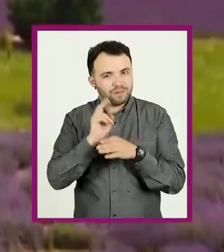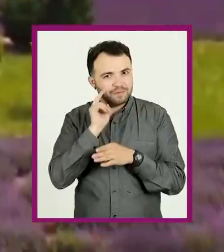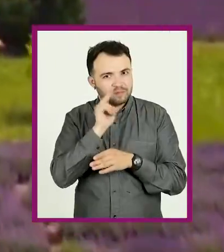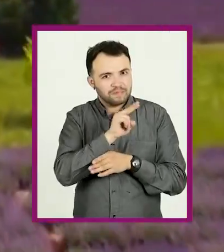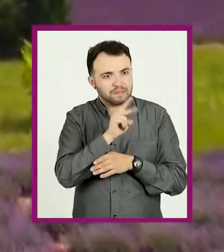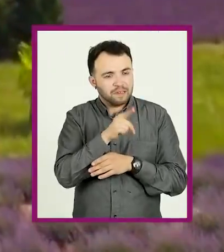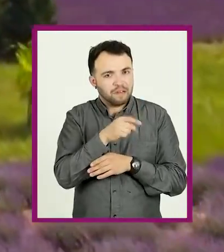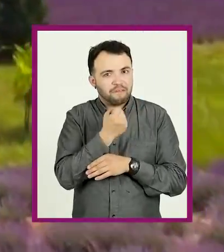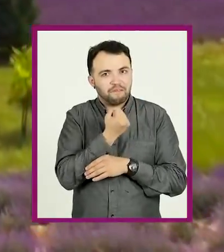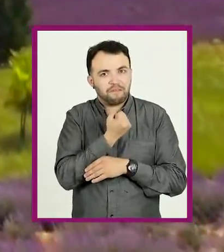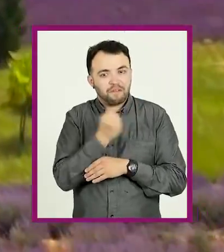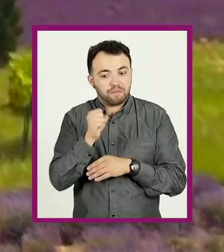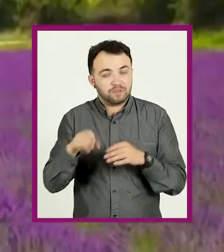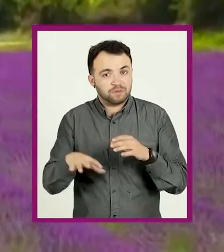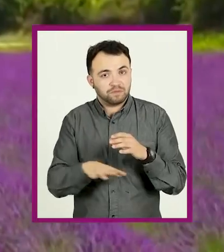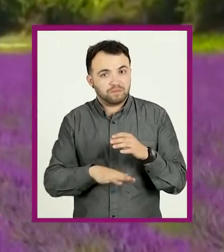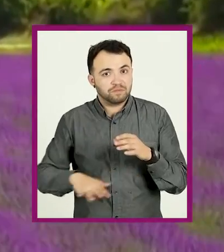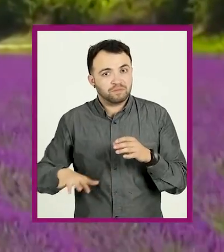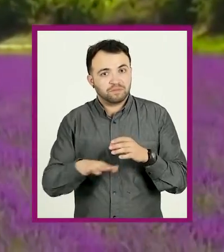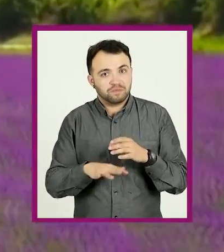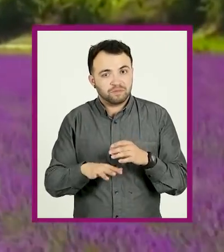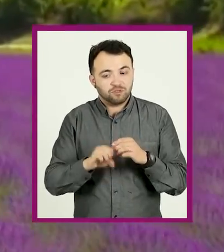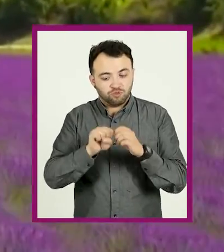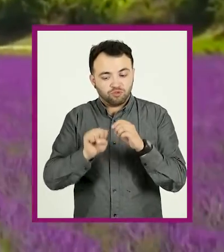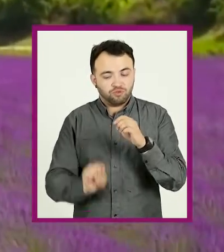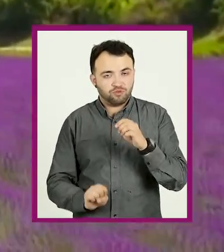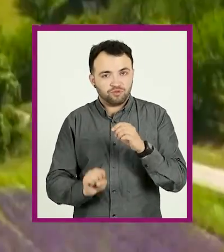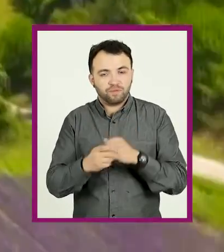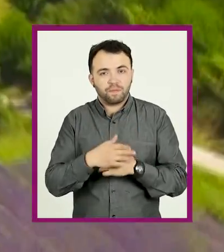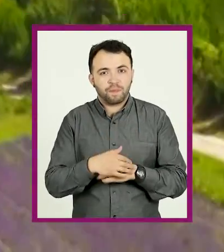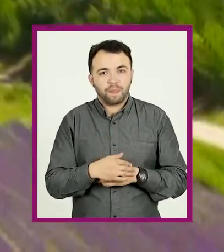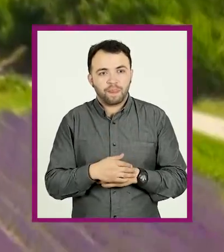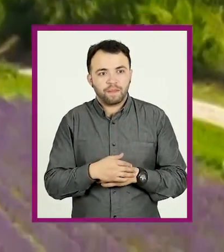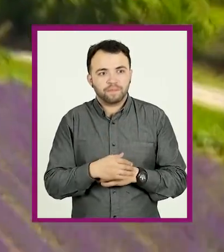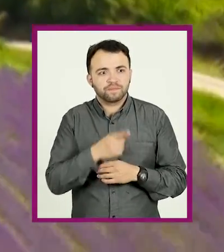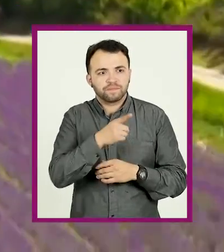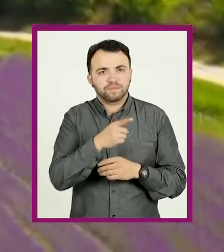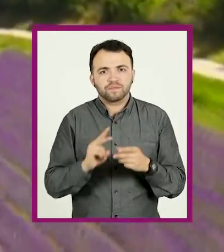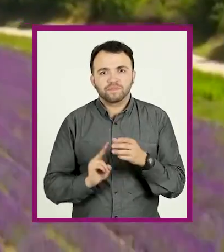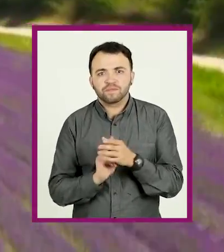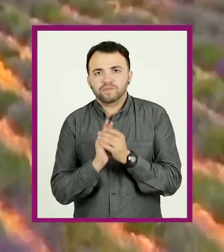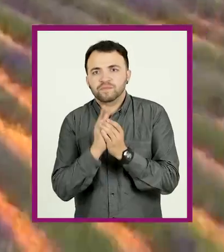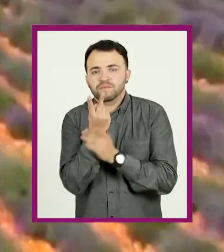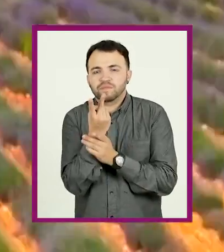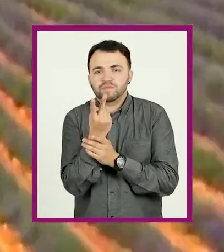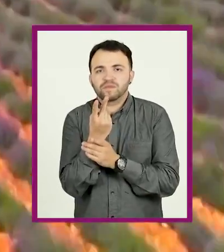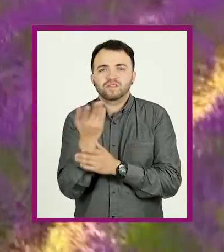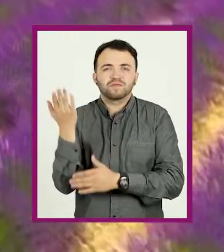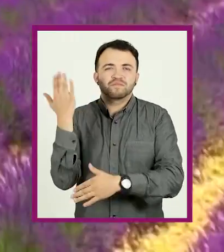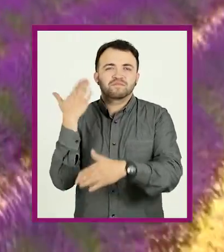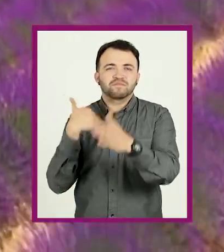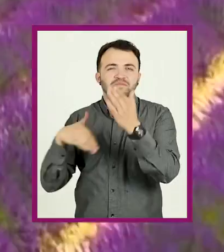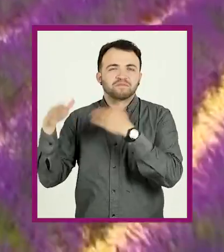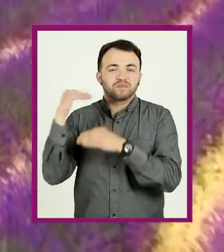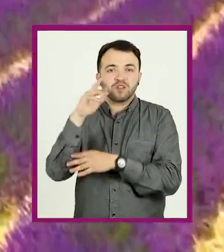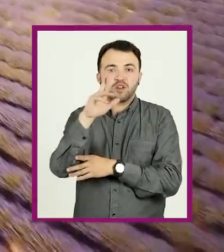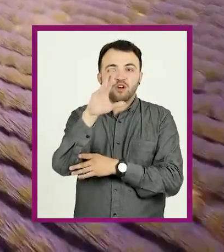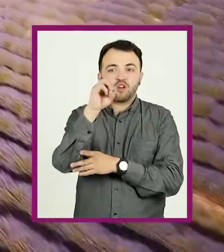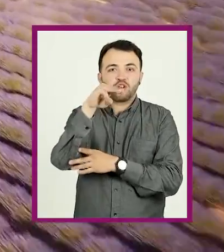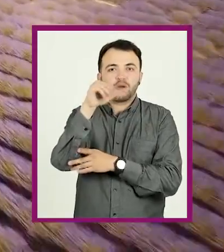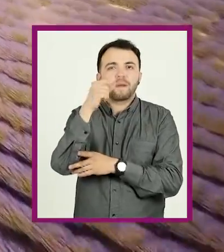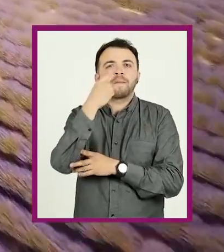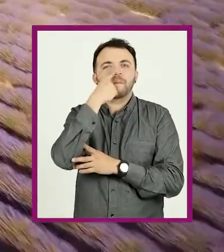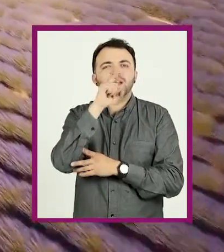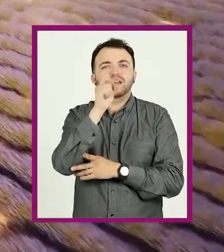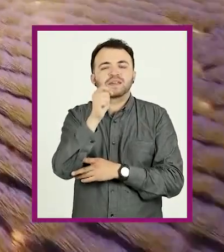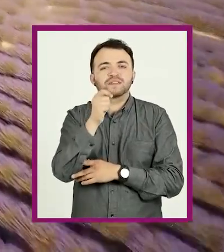tonos violáceos que crece en abundancia en gran parte de su territorio. Cultivada desde la época de los romanos para